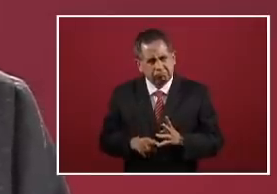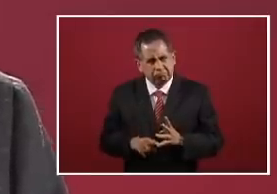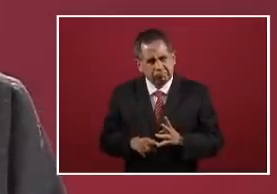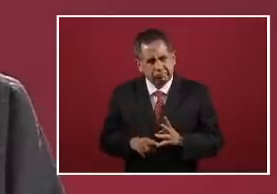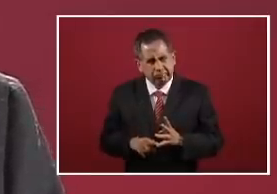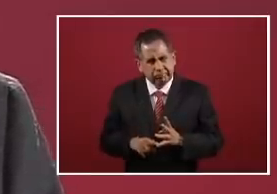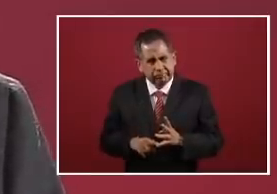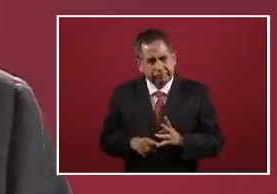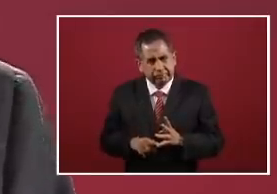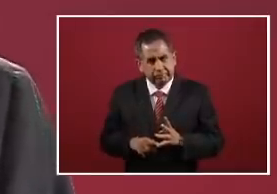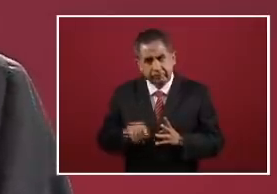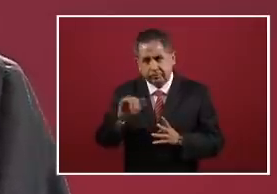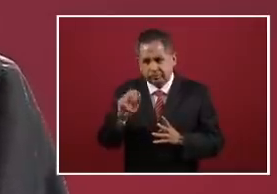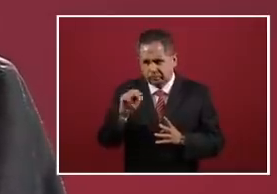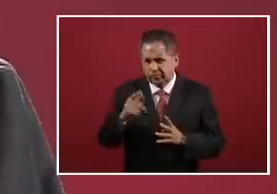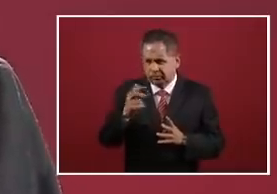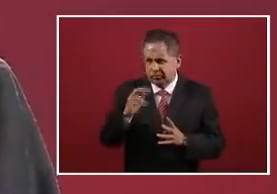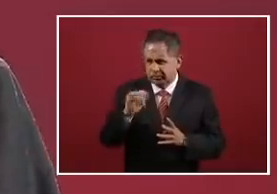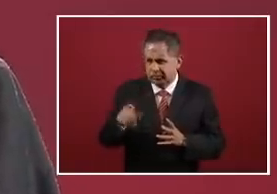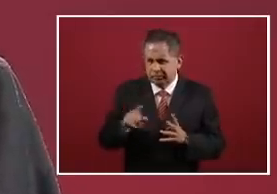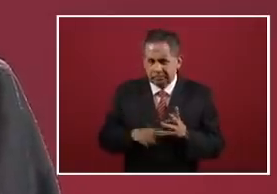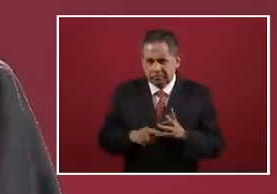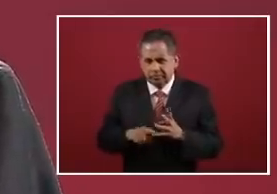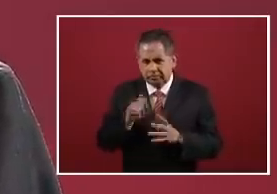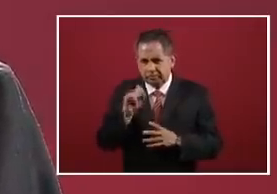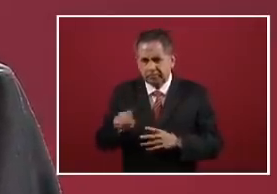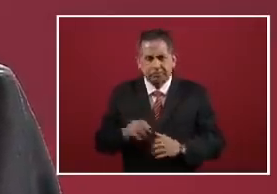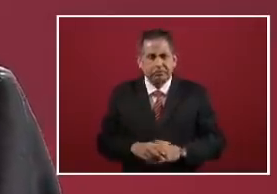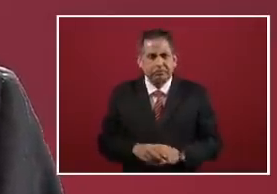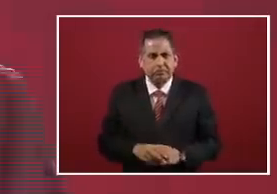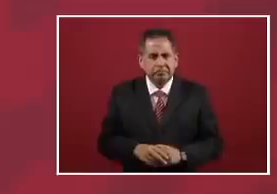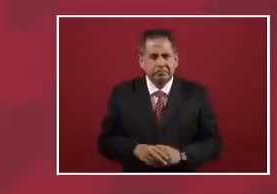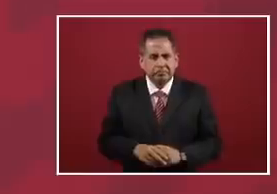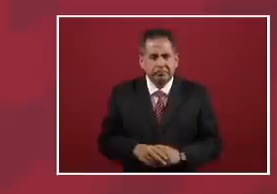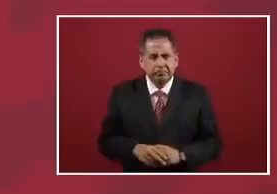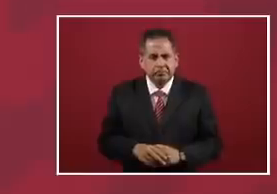pero Juan Gabriel. Juan Gabriel. Sí. Y